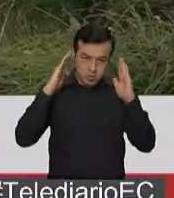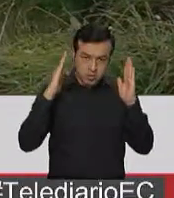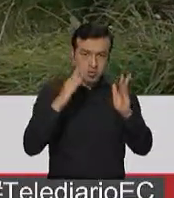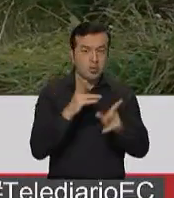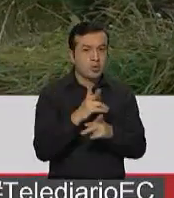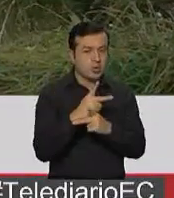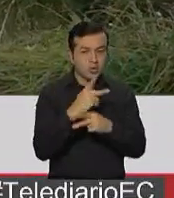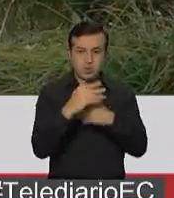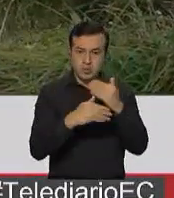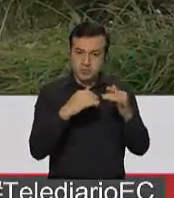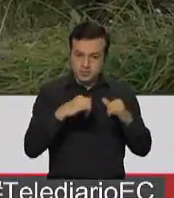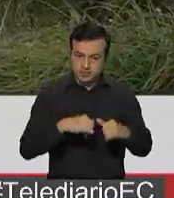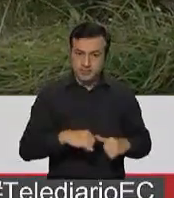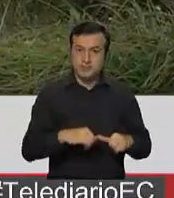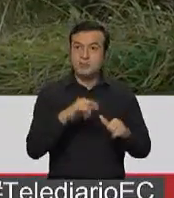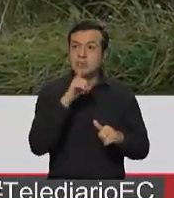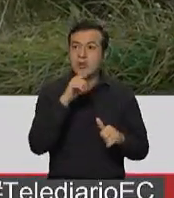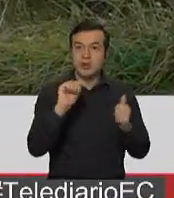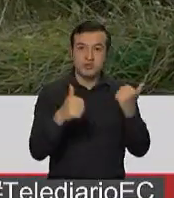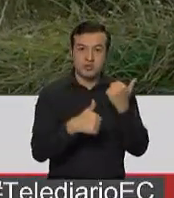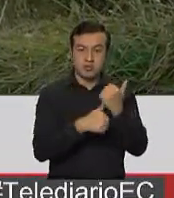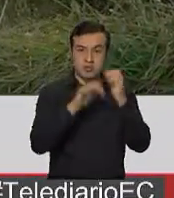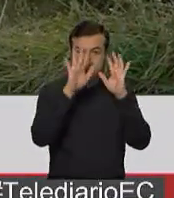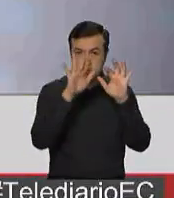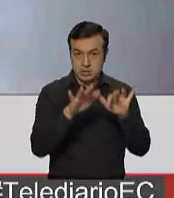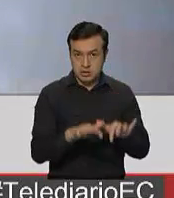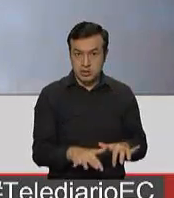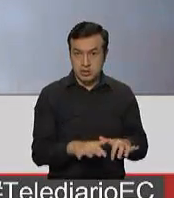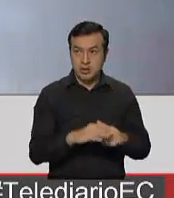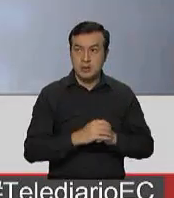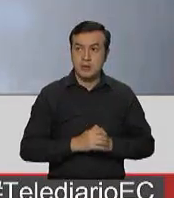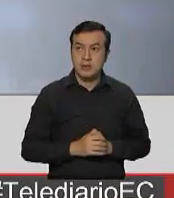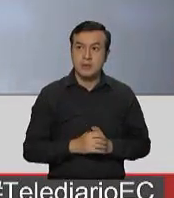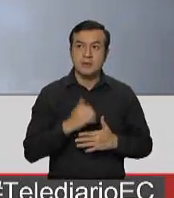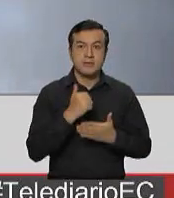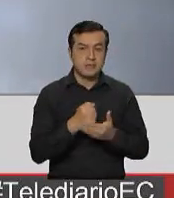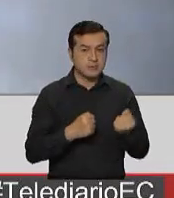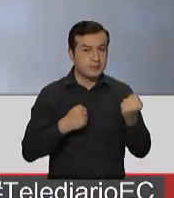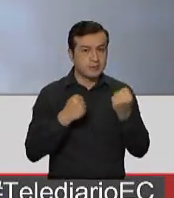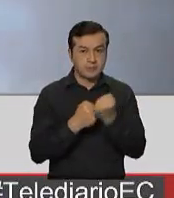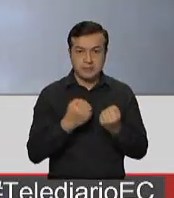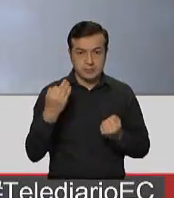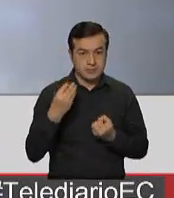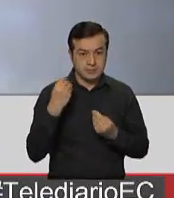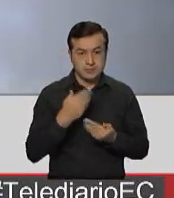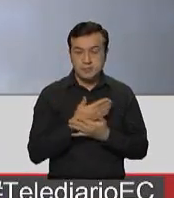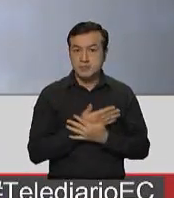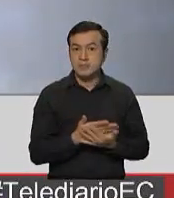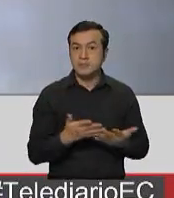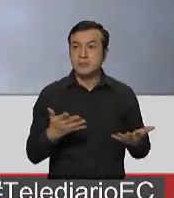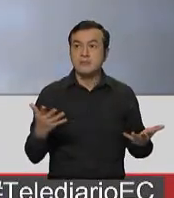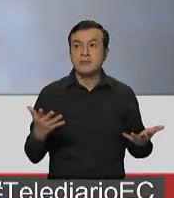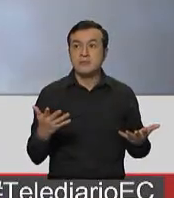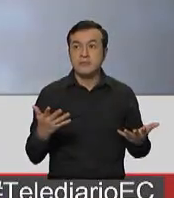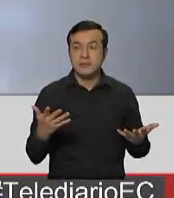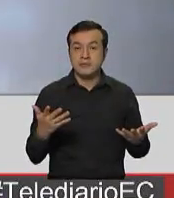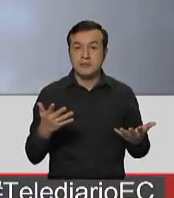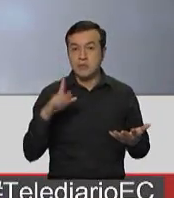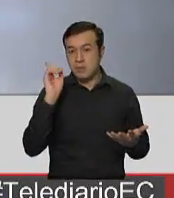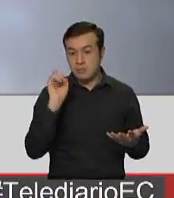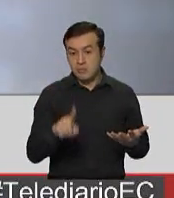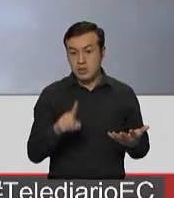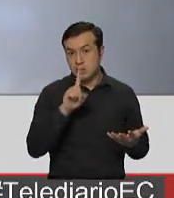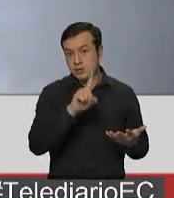producción sostenible, asegura el subsecretario de esta área. Beneficiando directa e indirectamente a